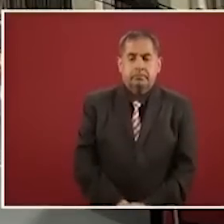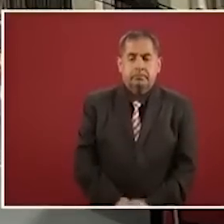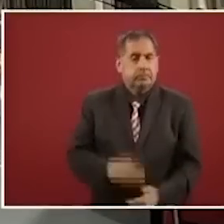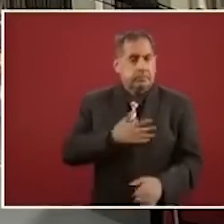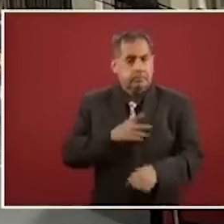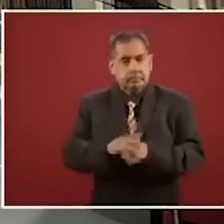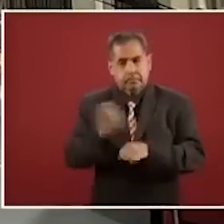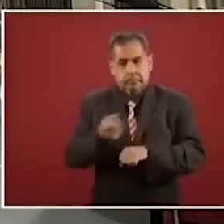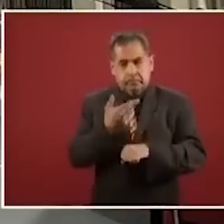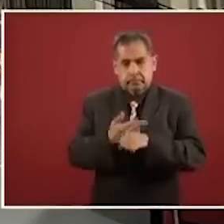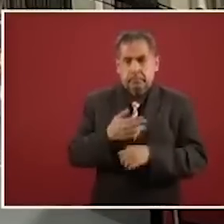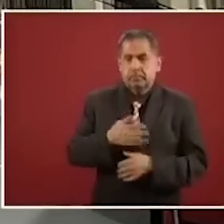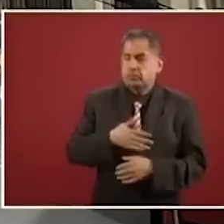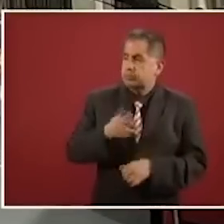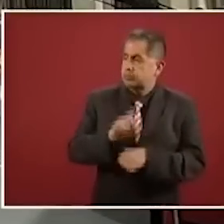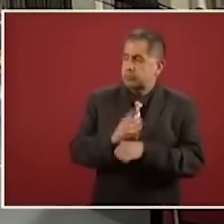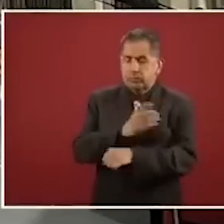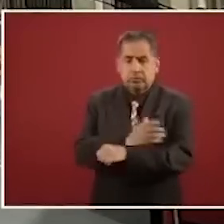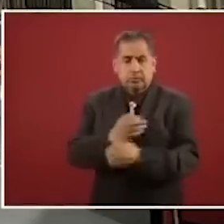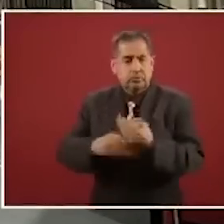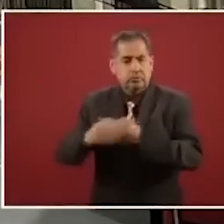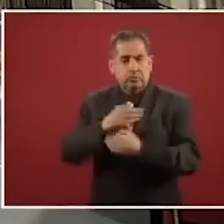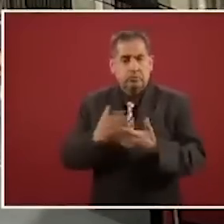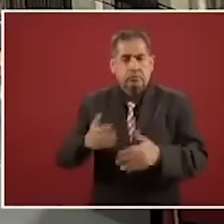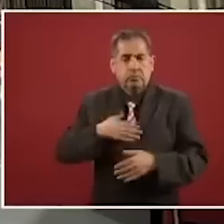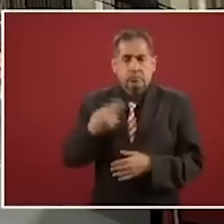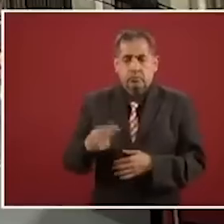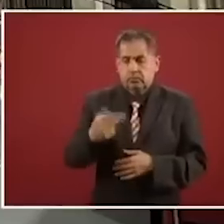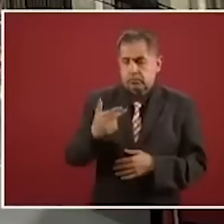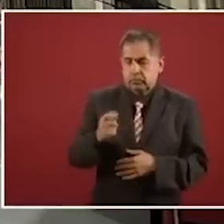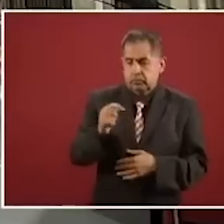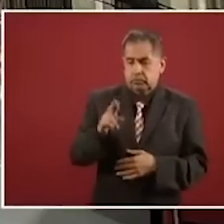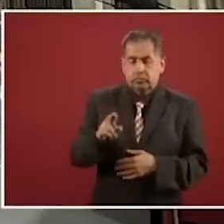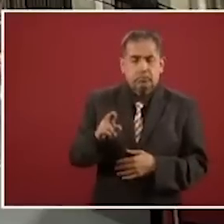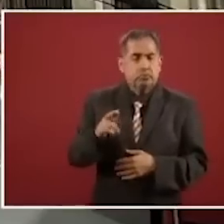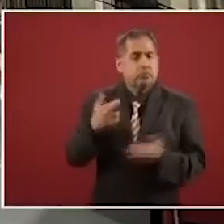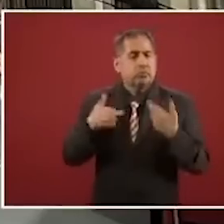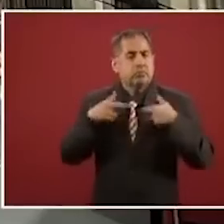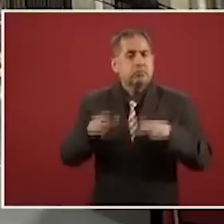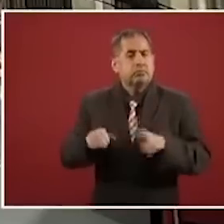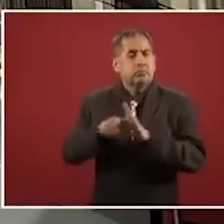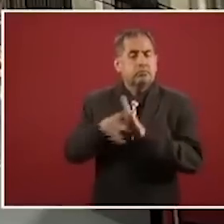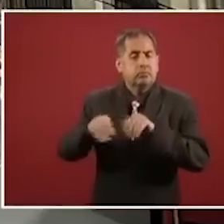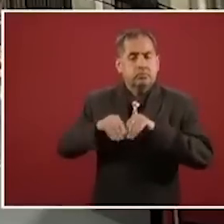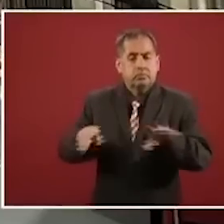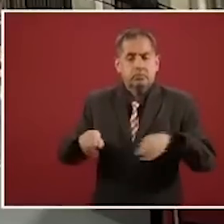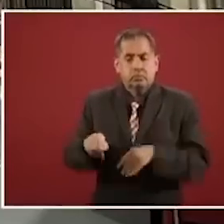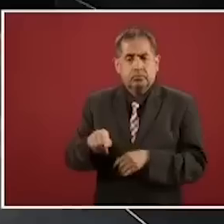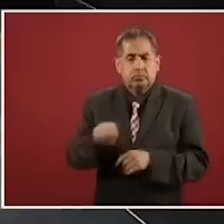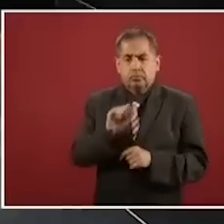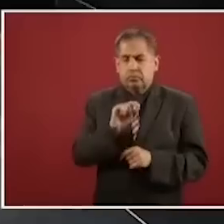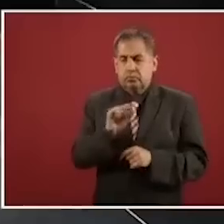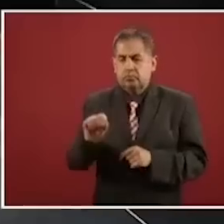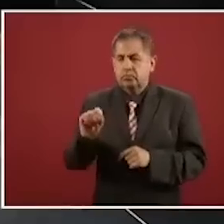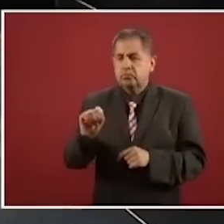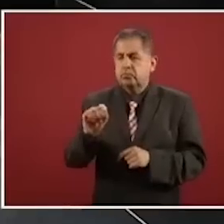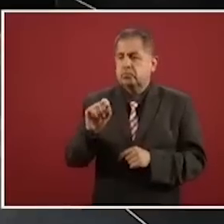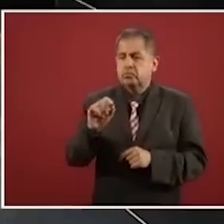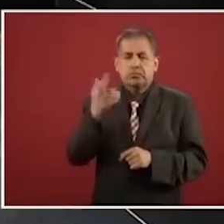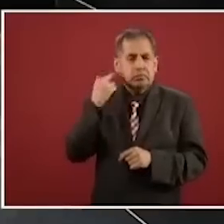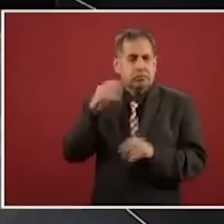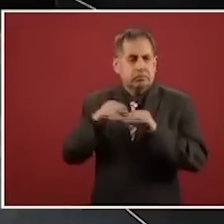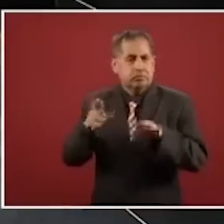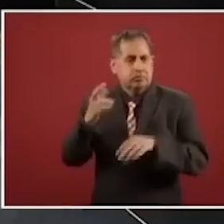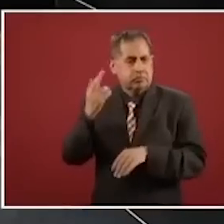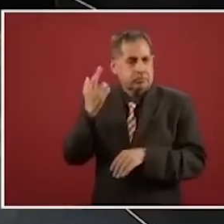Buenos días, secretario. Buenos días, compañeras, compañeros. Mi nombre es Héctor Tlatempa y represento al medio informativo Punto Suspensivo Radio, Punto Suspensivos